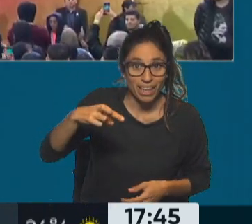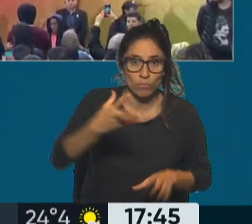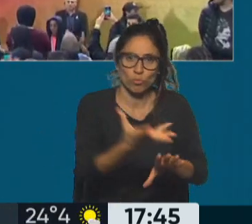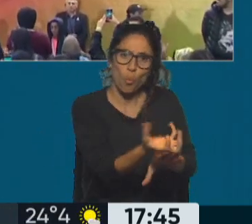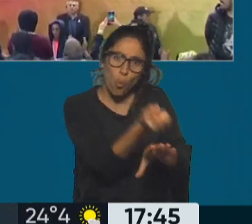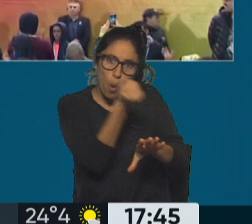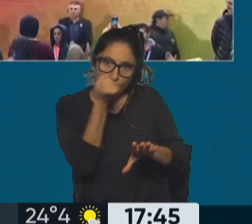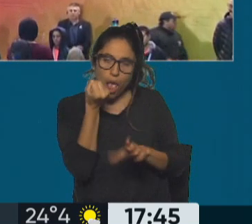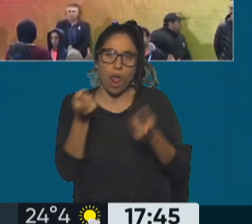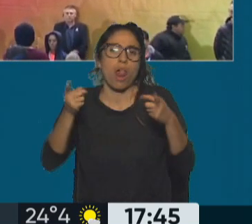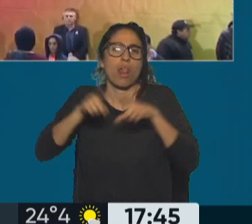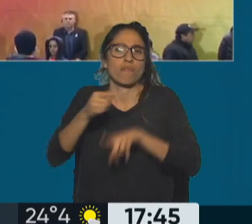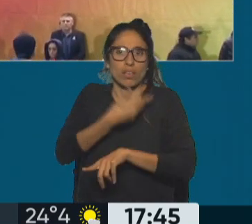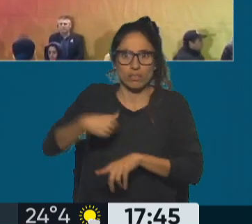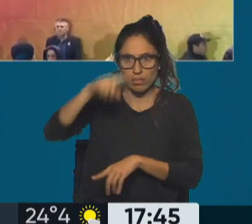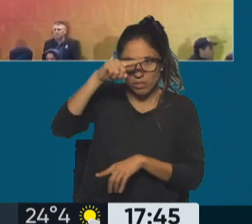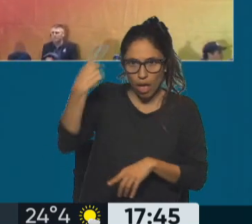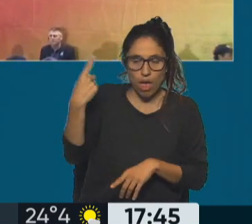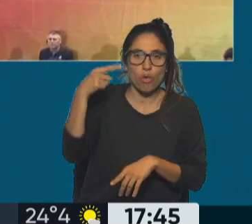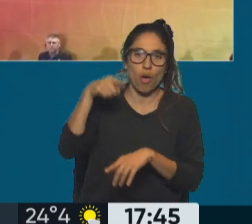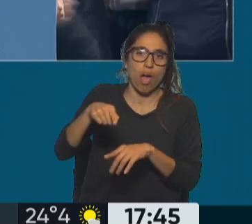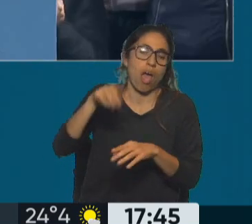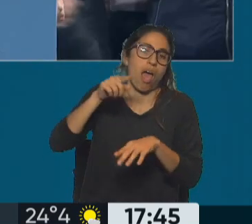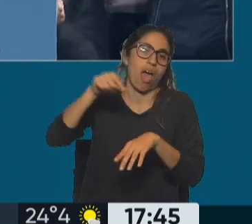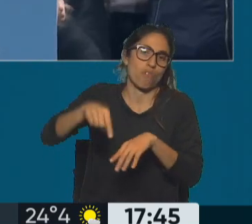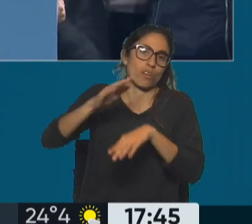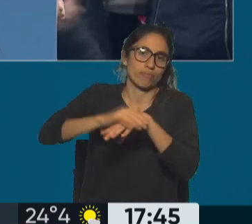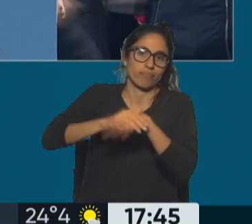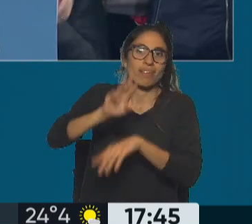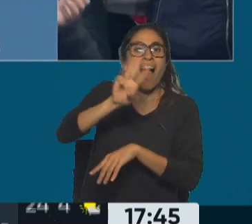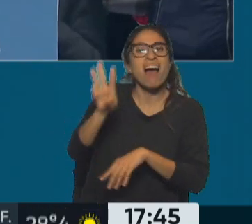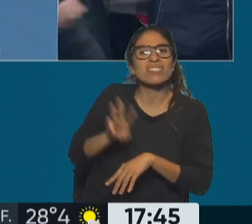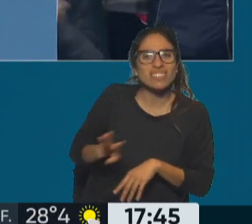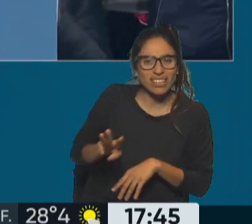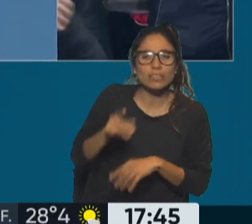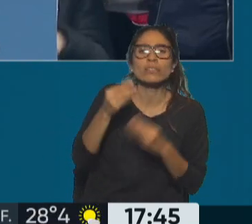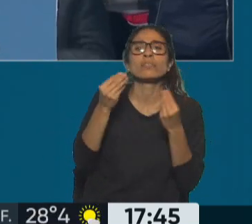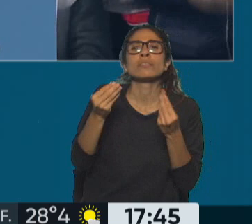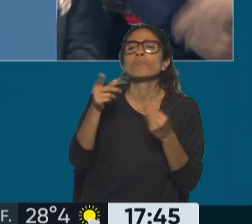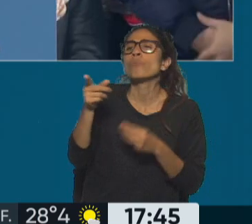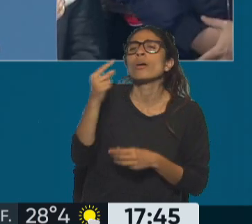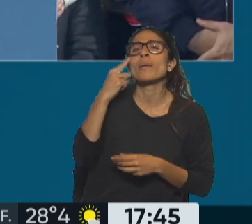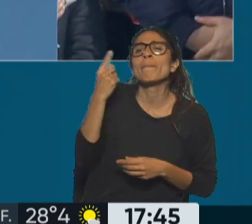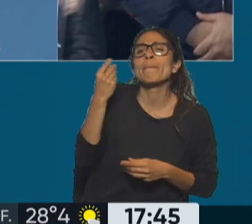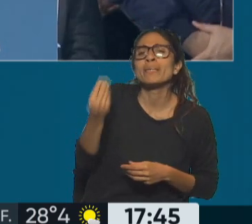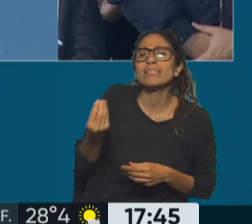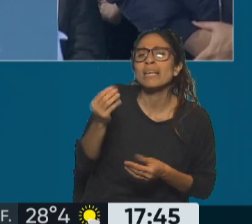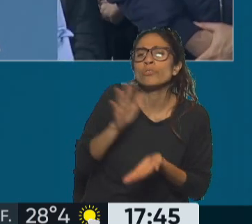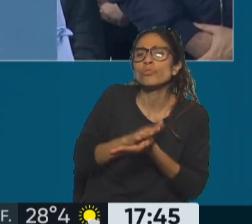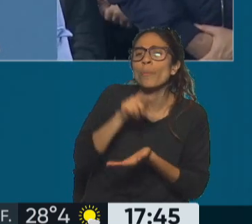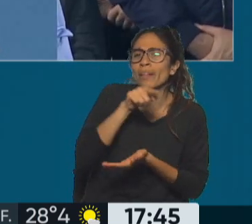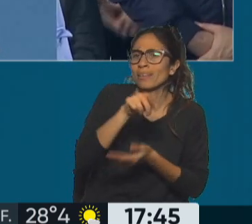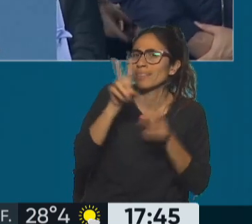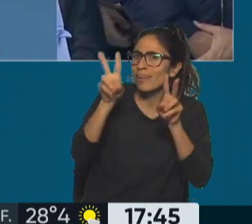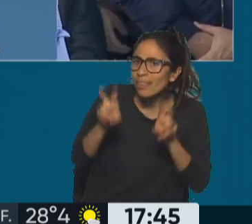que todavía no existía para ese momento, pero cuál es tu opinión de acá en adelante con respecto a ese tema clave, por supuesto, cuando